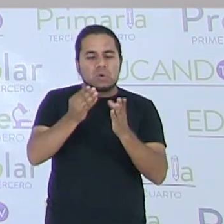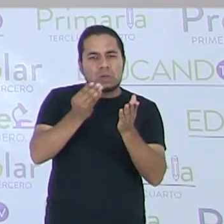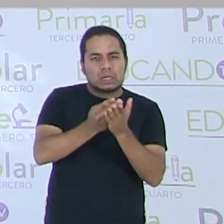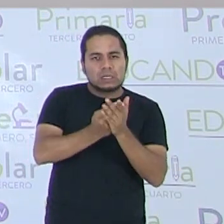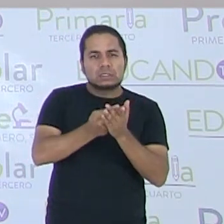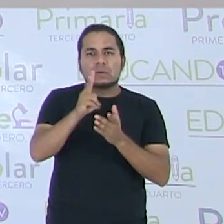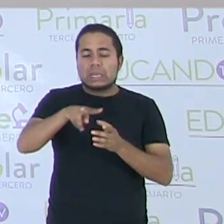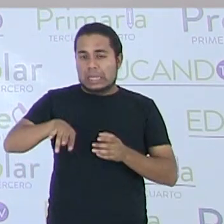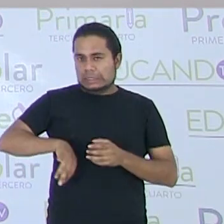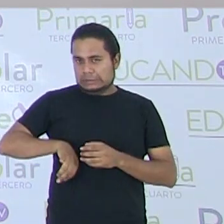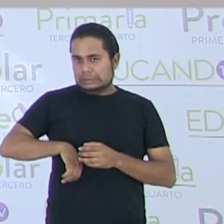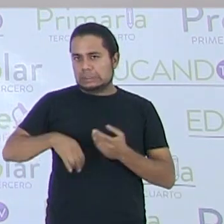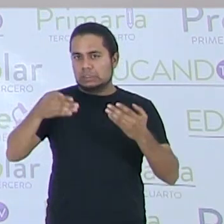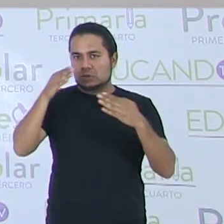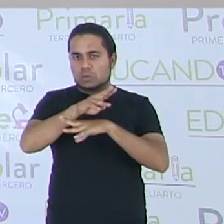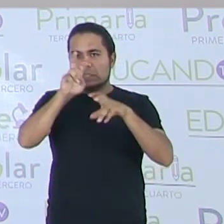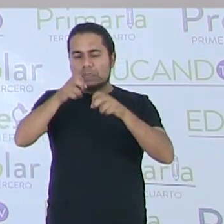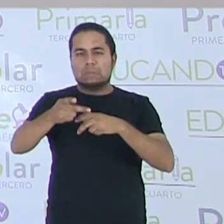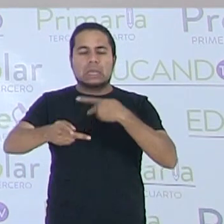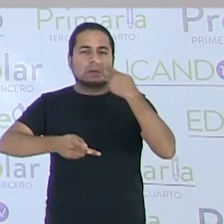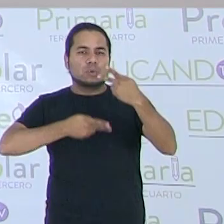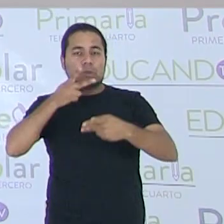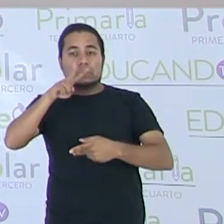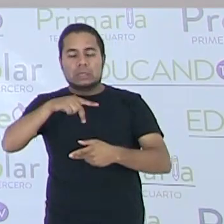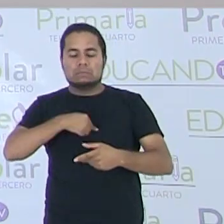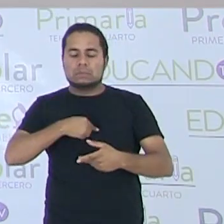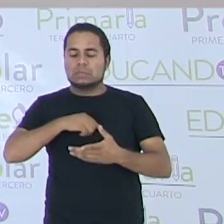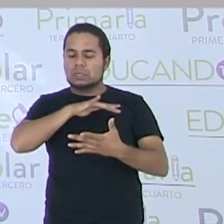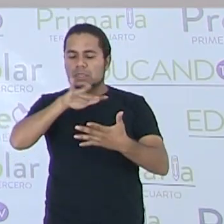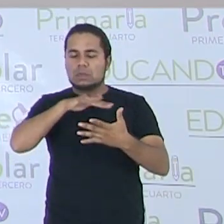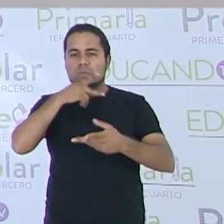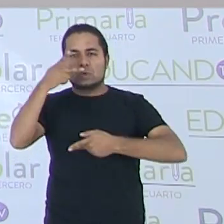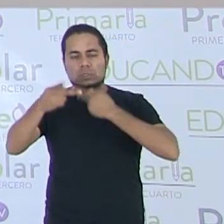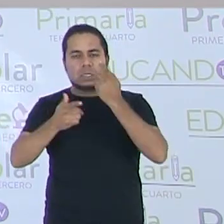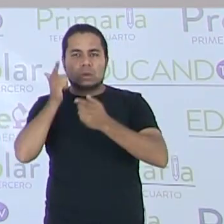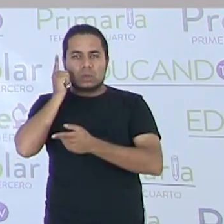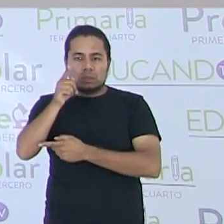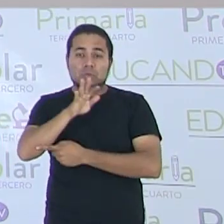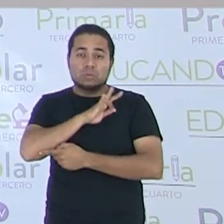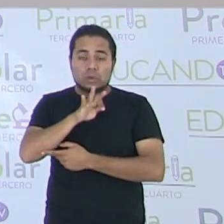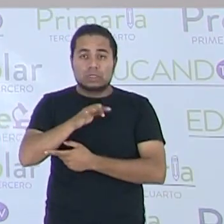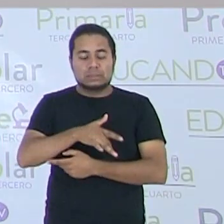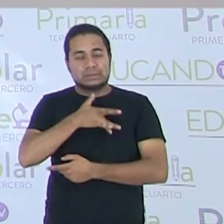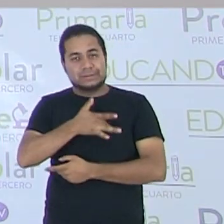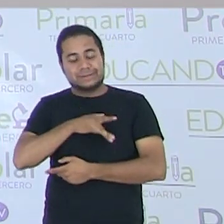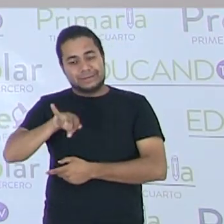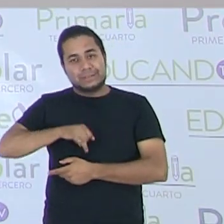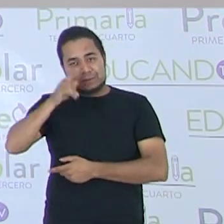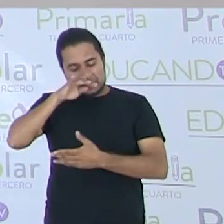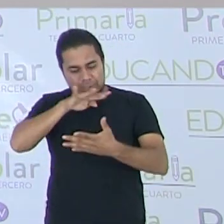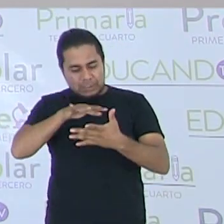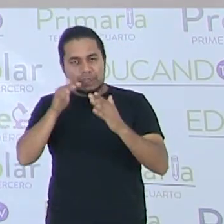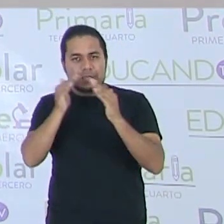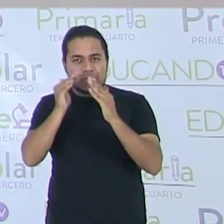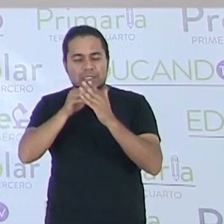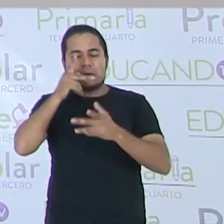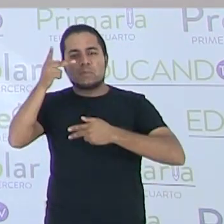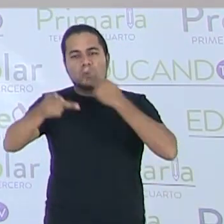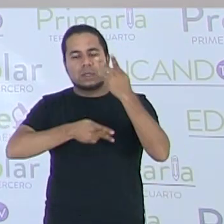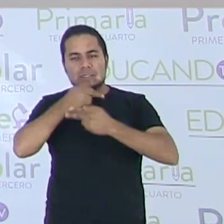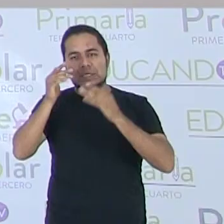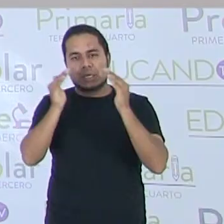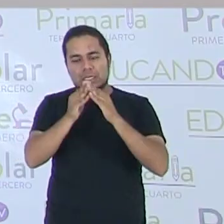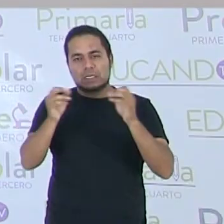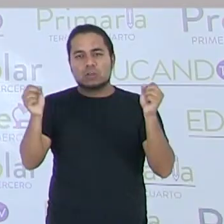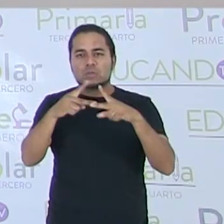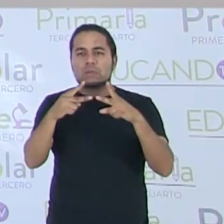clase tan interesante acerca de los poemas. Me encanta leer poesía. Ojalá ustedes se motiven y puedan leer poesía en su casa. Nos vemos